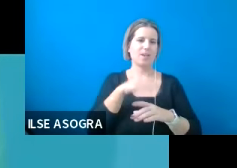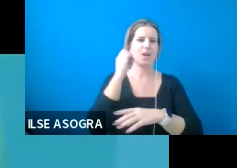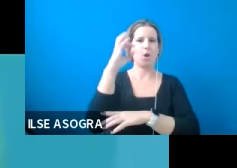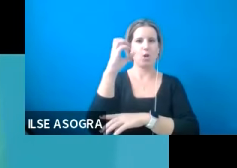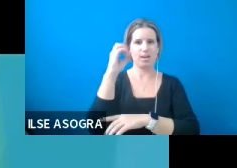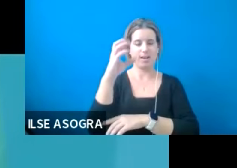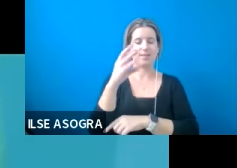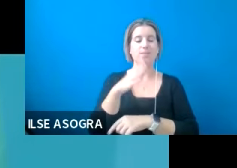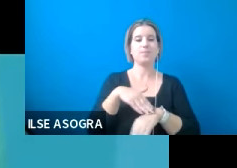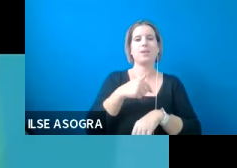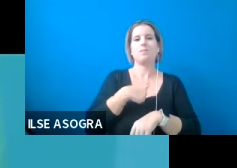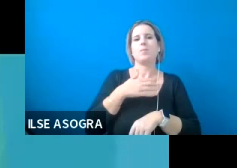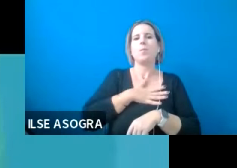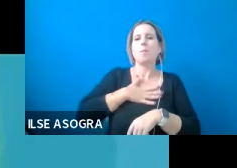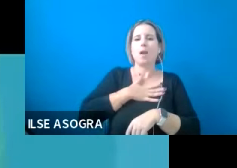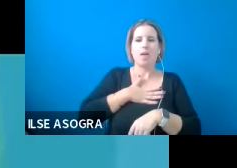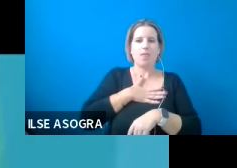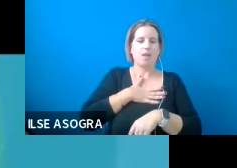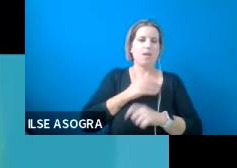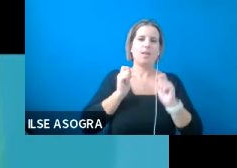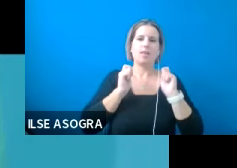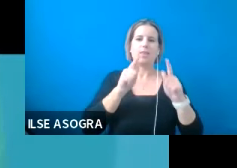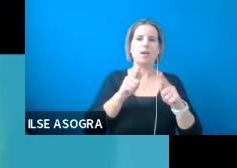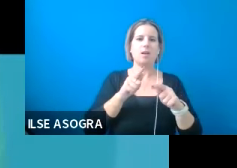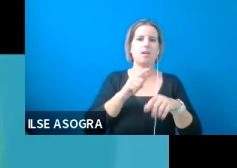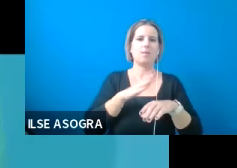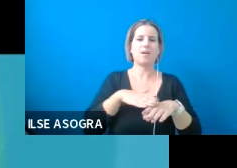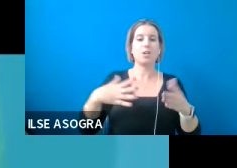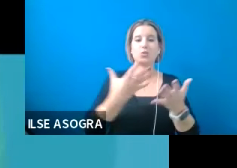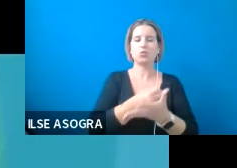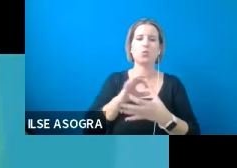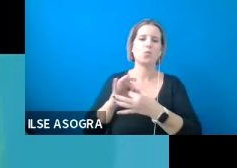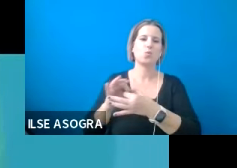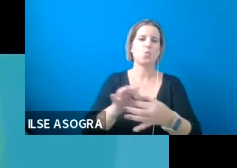y bueno para mí es un placer contribuir a que todos juntos